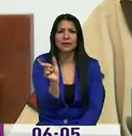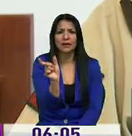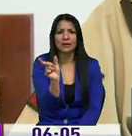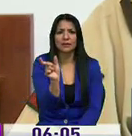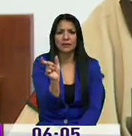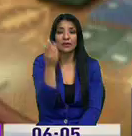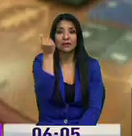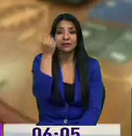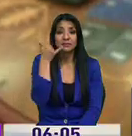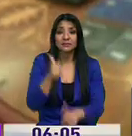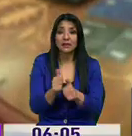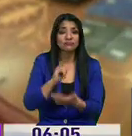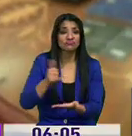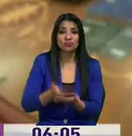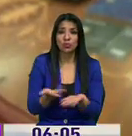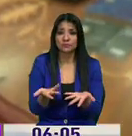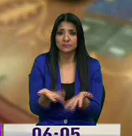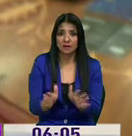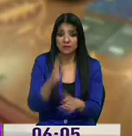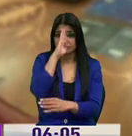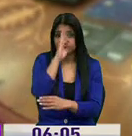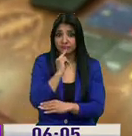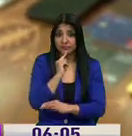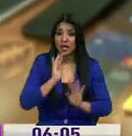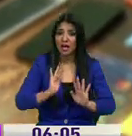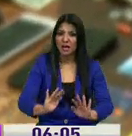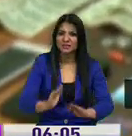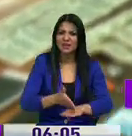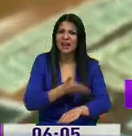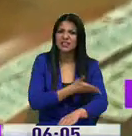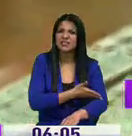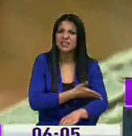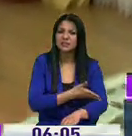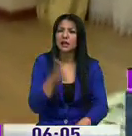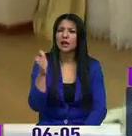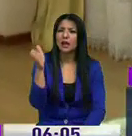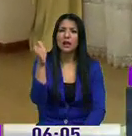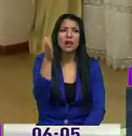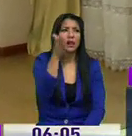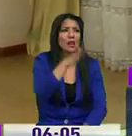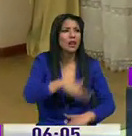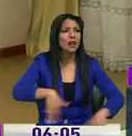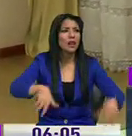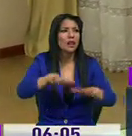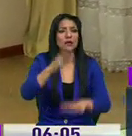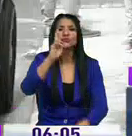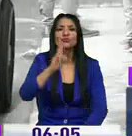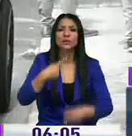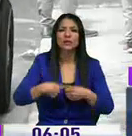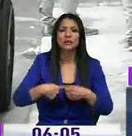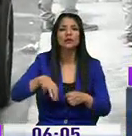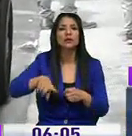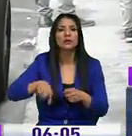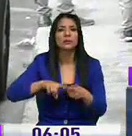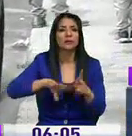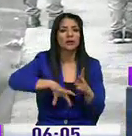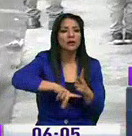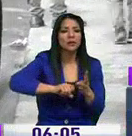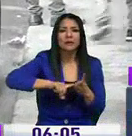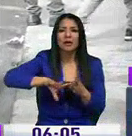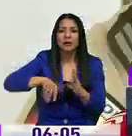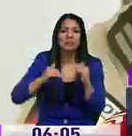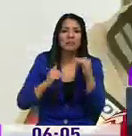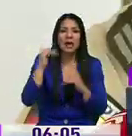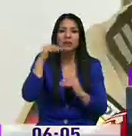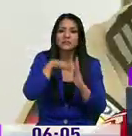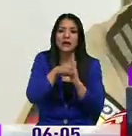celulares la policía presume que fue el resultado de algunas horas de recorrer la zona financiera del sur de quito principalmente los cajeros